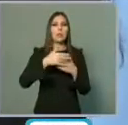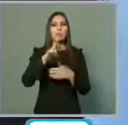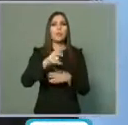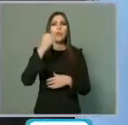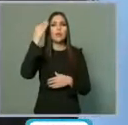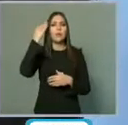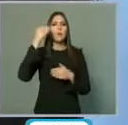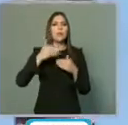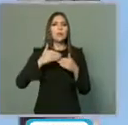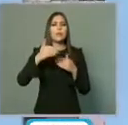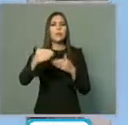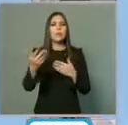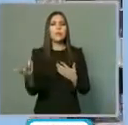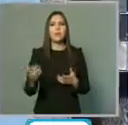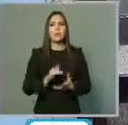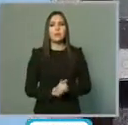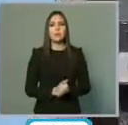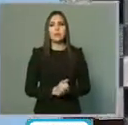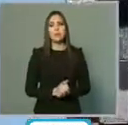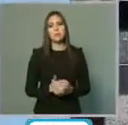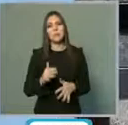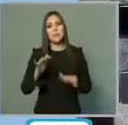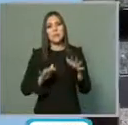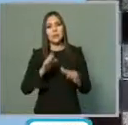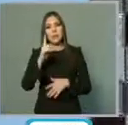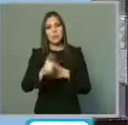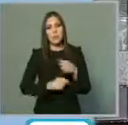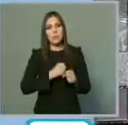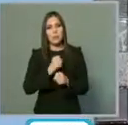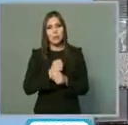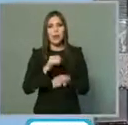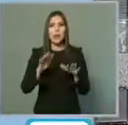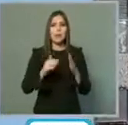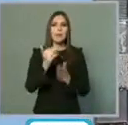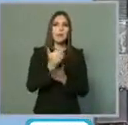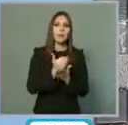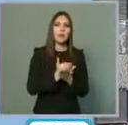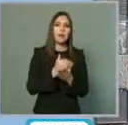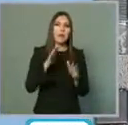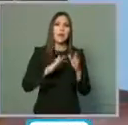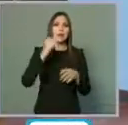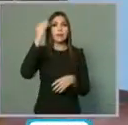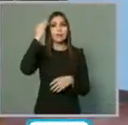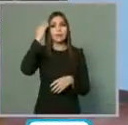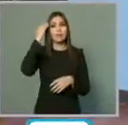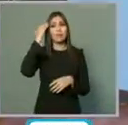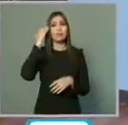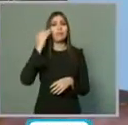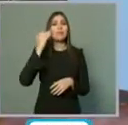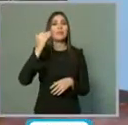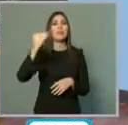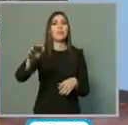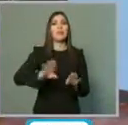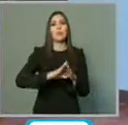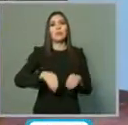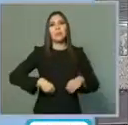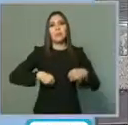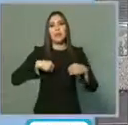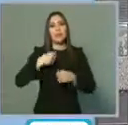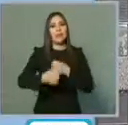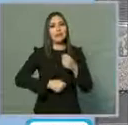decir a veces un año, a veces mucho menos y otras veces te puedo decir que toda una vida. Porque yo siento, por ejemplo, que